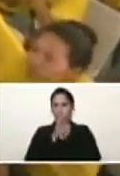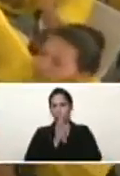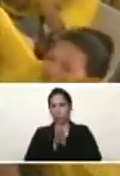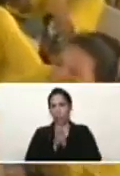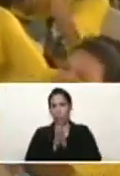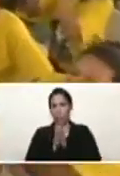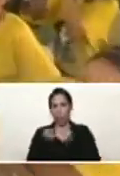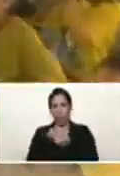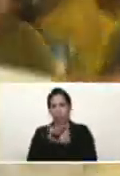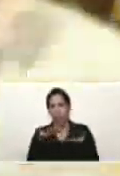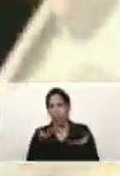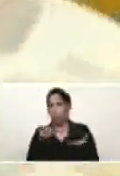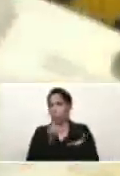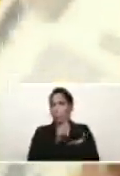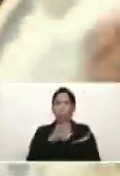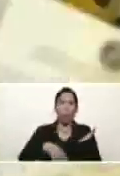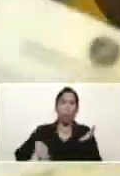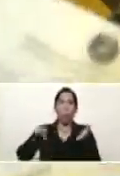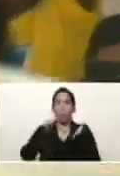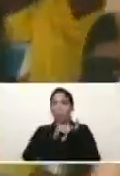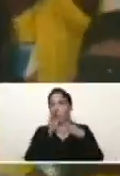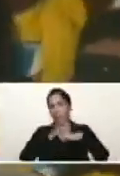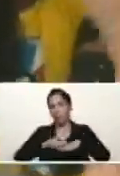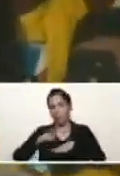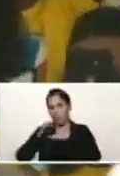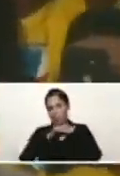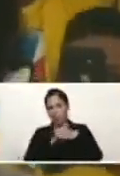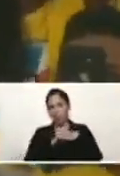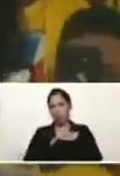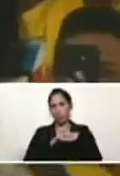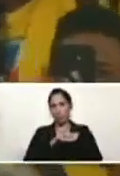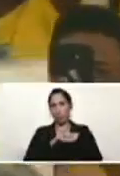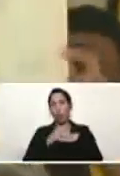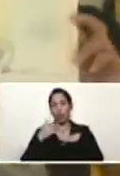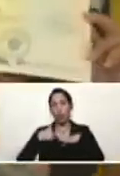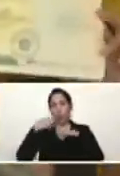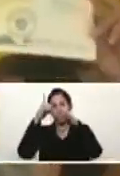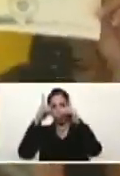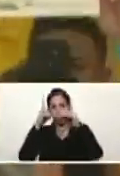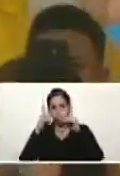Esto no volverá a suceder. Y estoy decidiendo